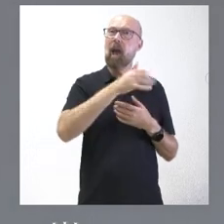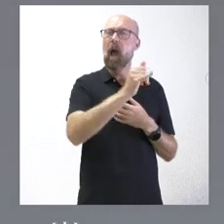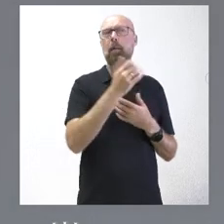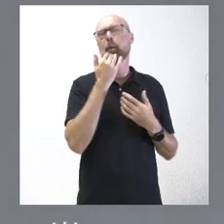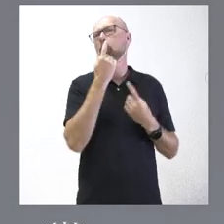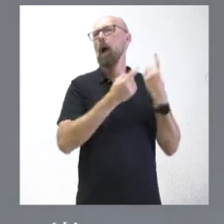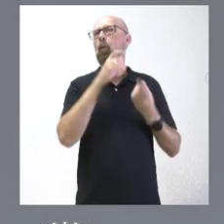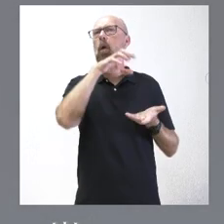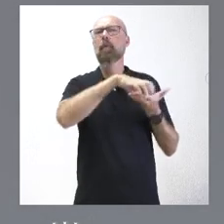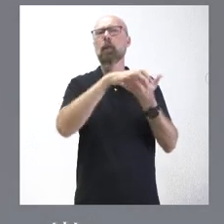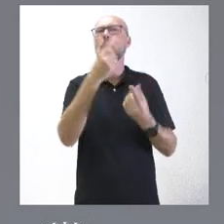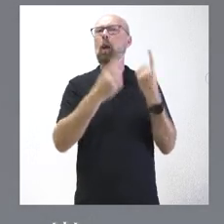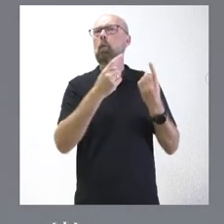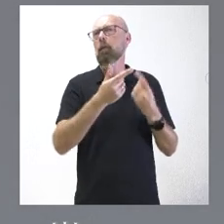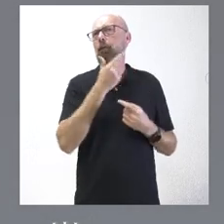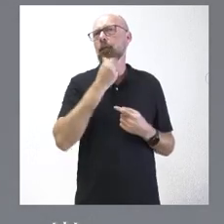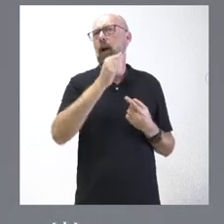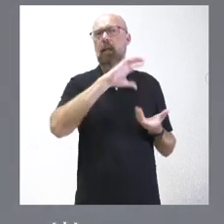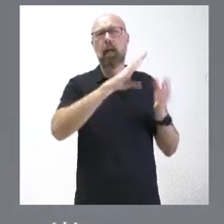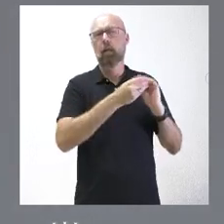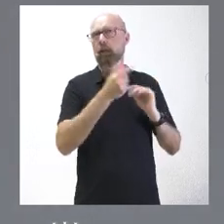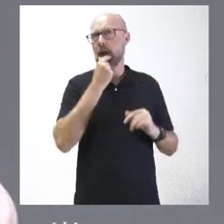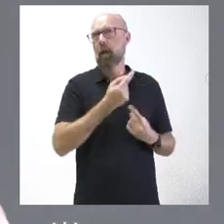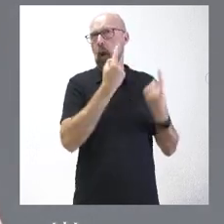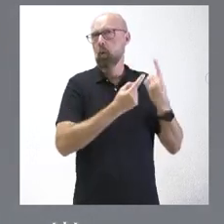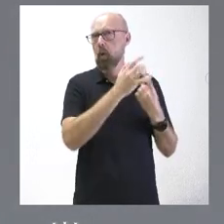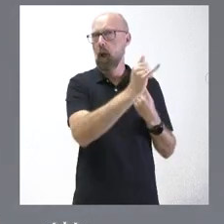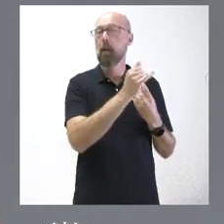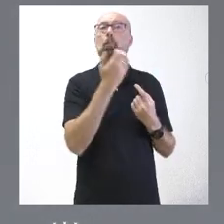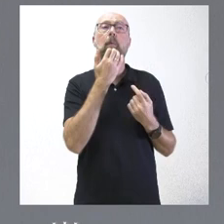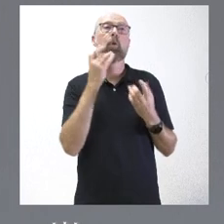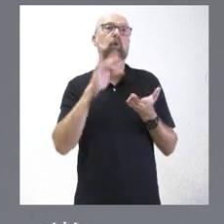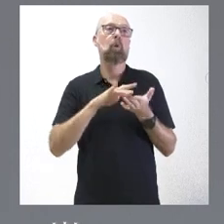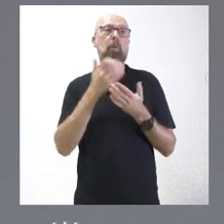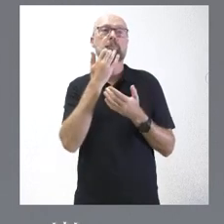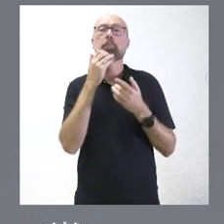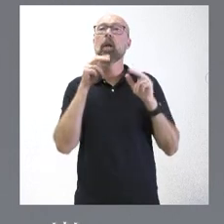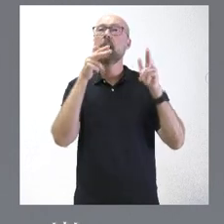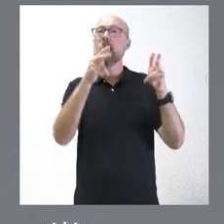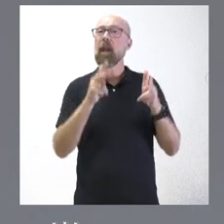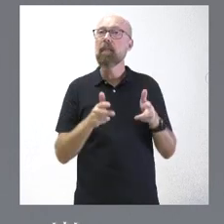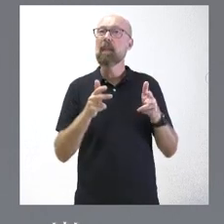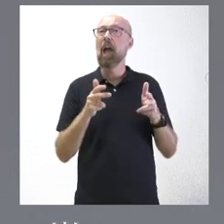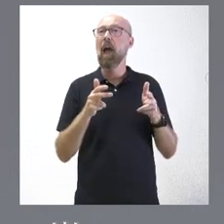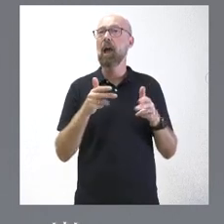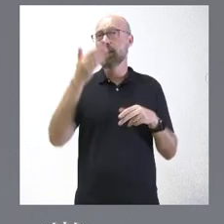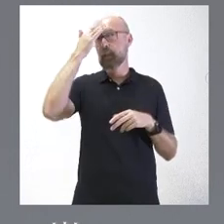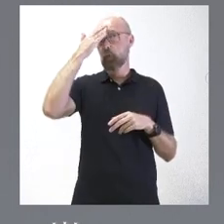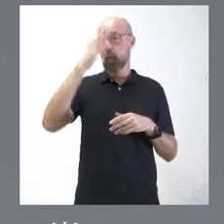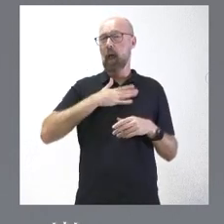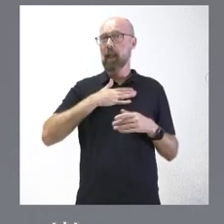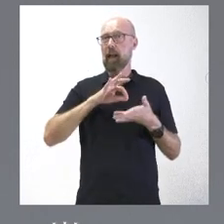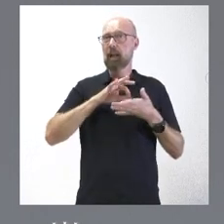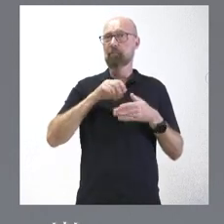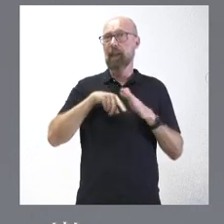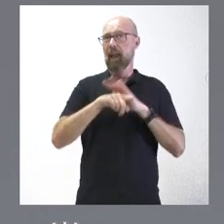que son más fáciles la adaptación a los mismos De hecho nos ha pasado con la residencias de titularidad de la gerencia de servicios sociales